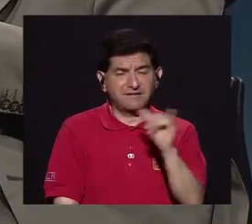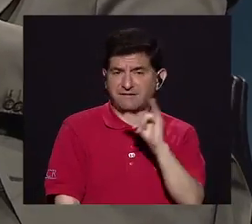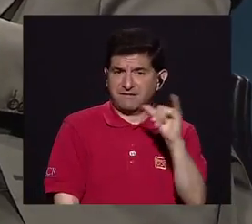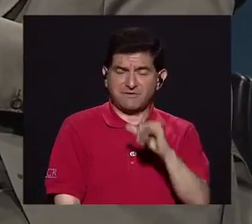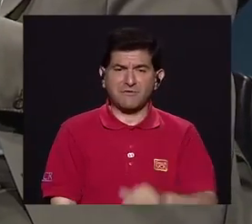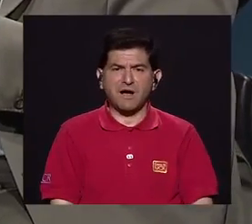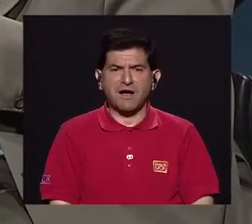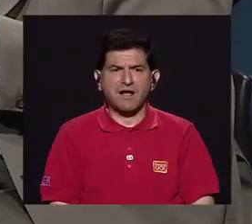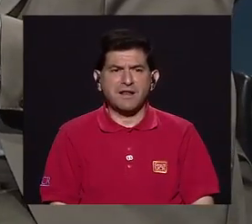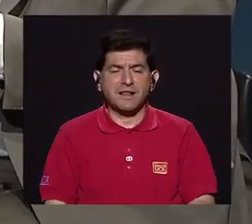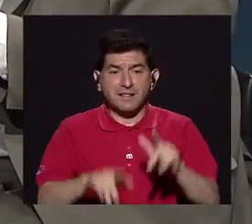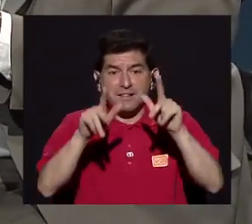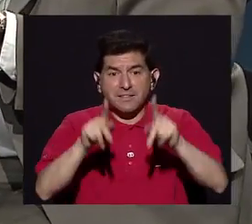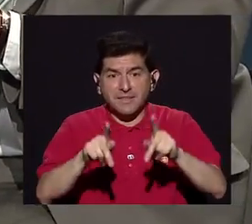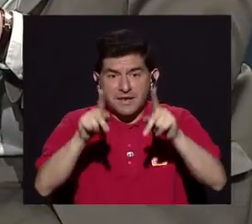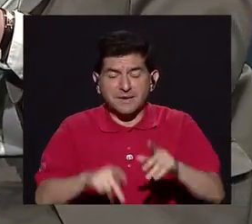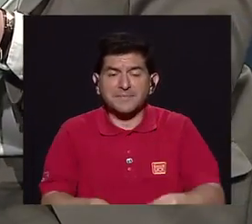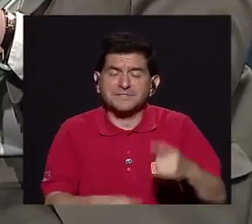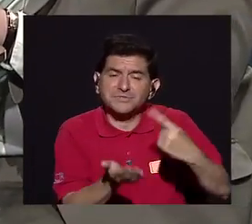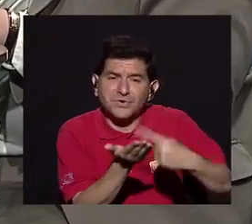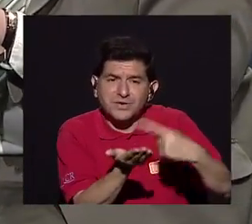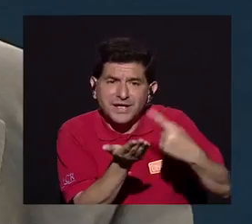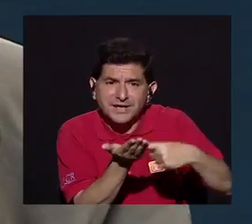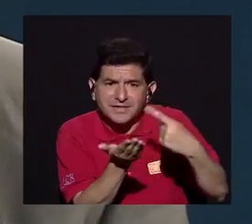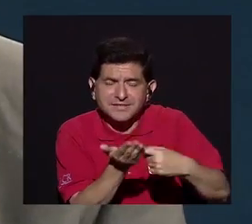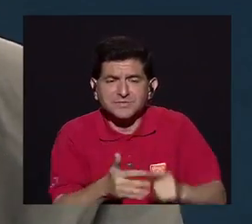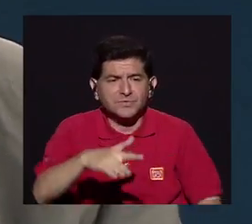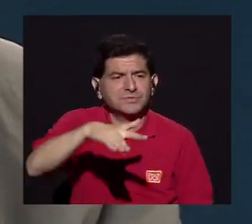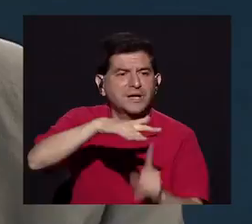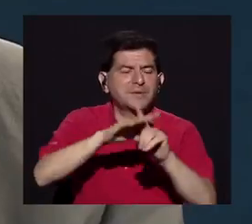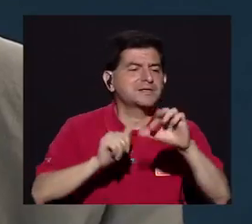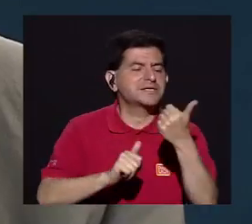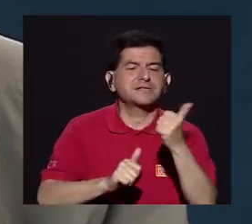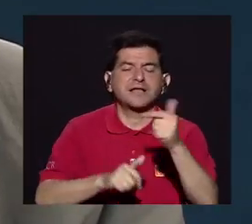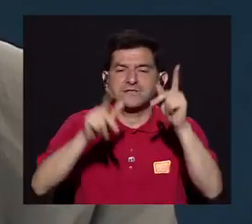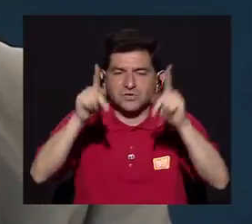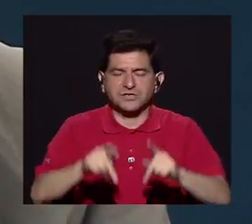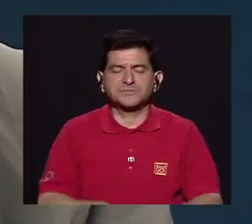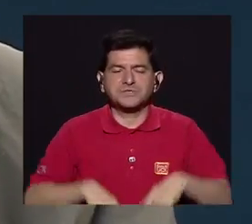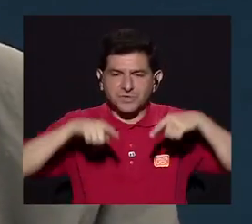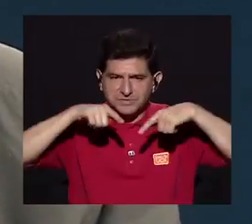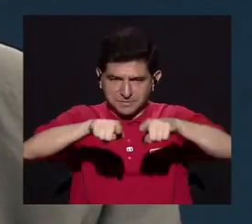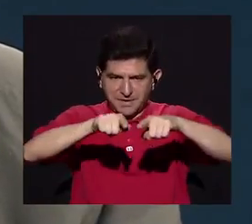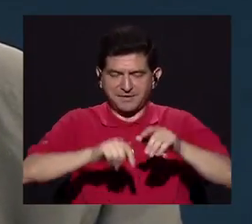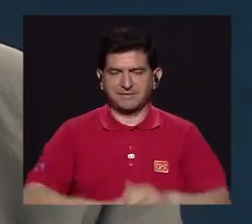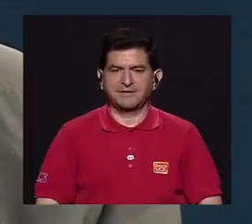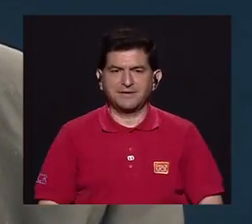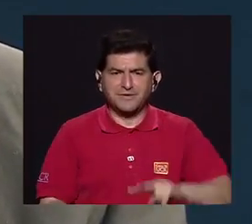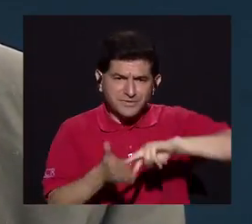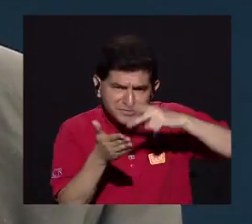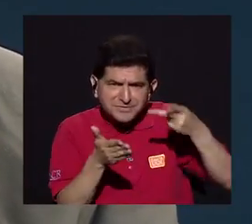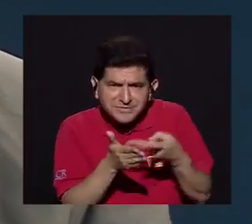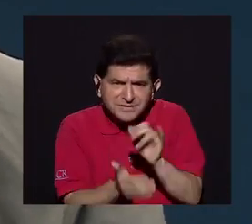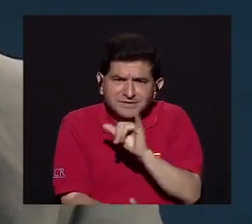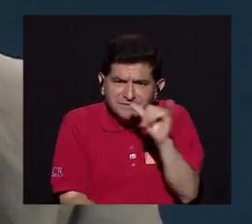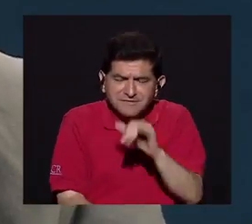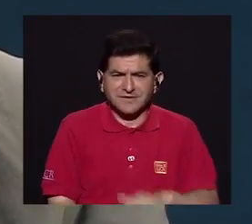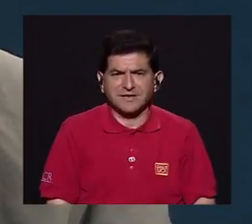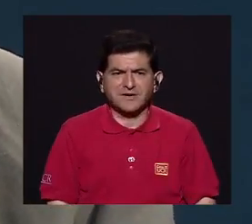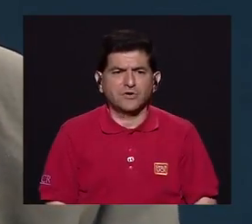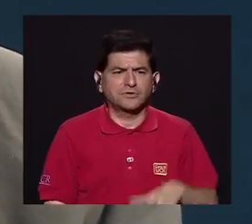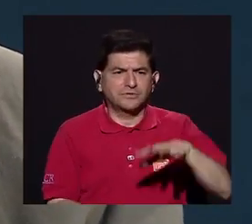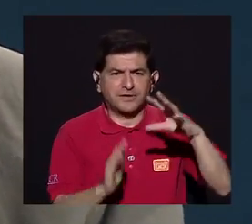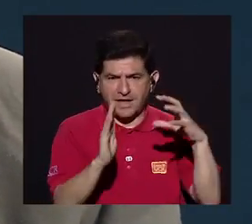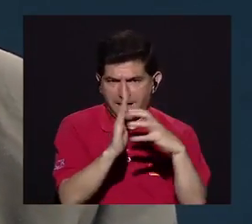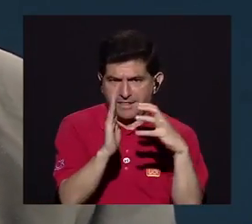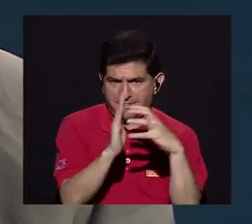también del sparring o de la discusión que emerge de las otras personas que son pares. Que eso tiene que ver mucho con, en